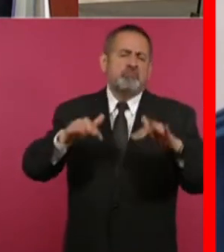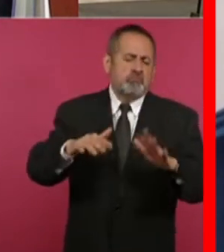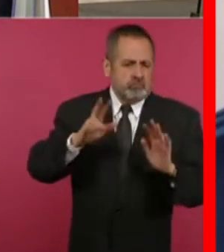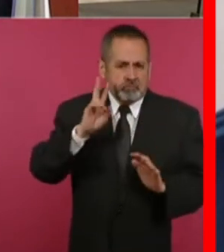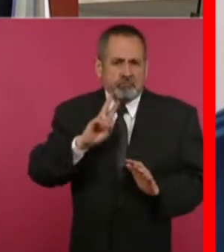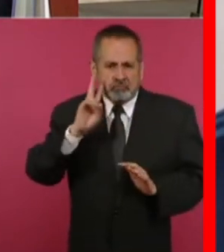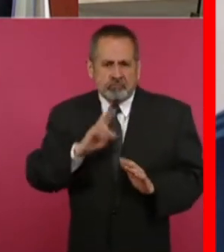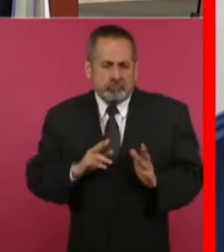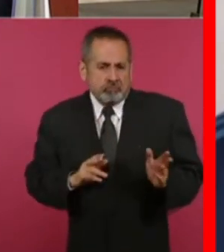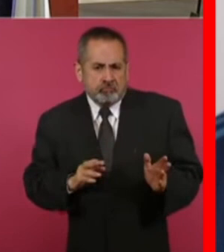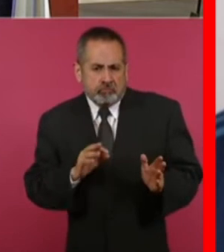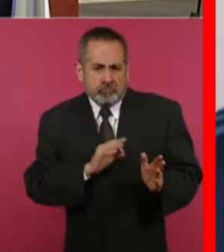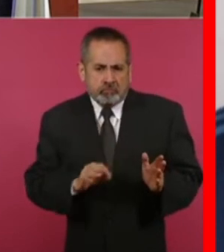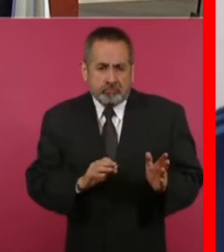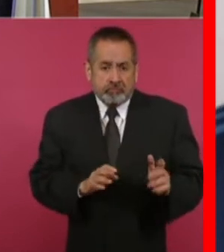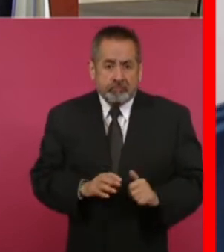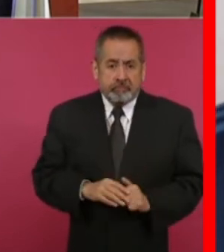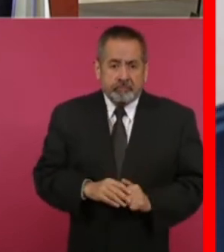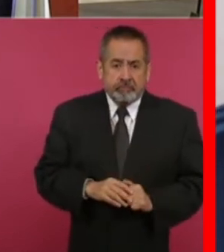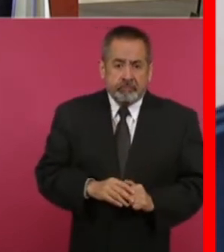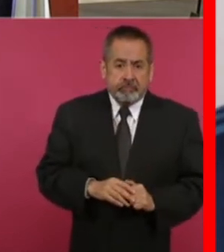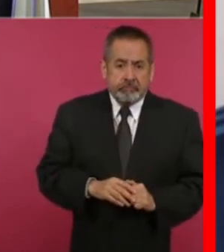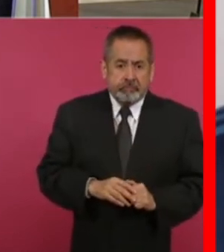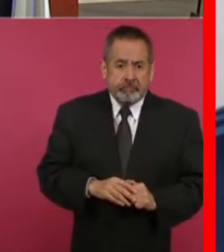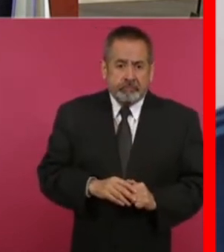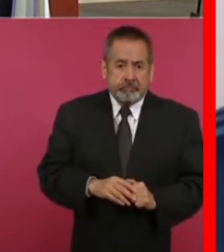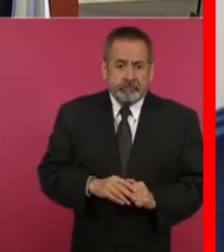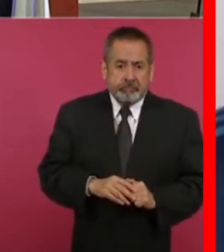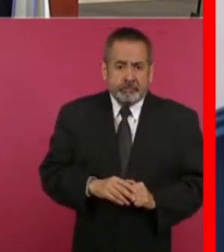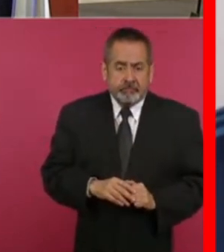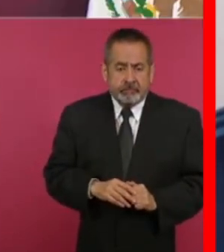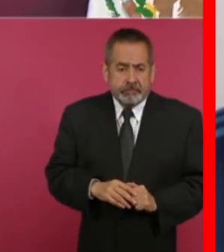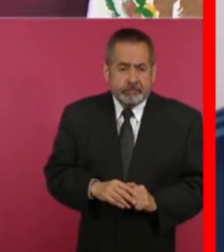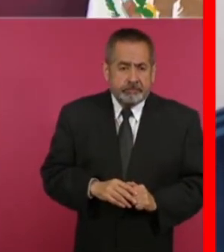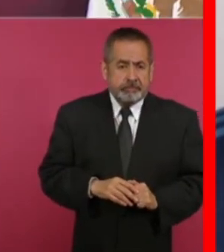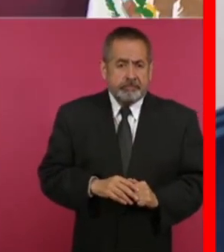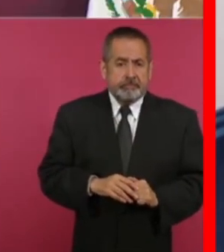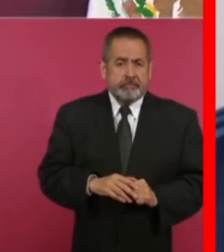ya